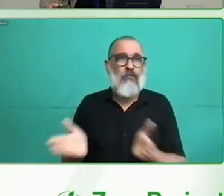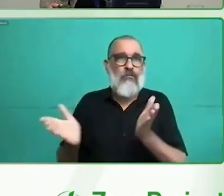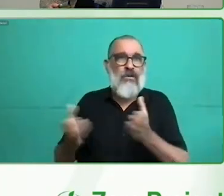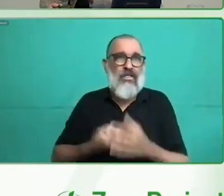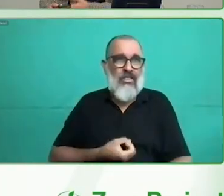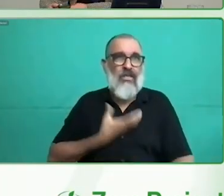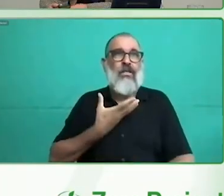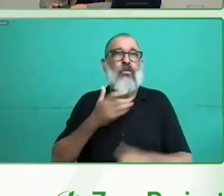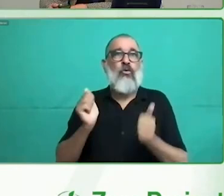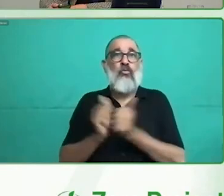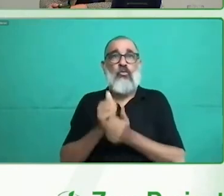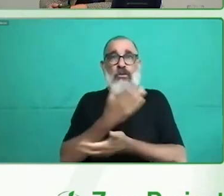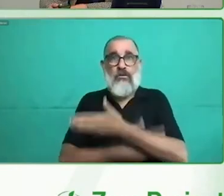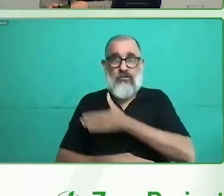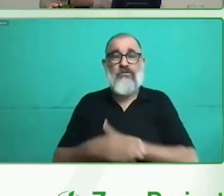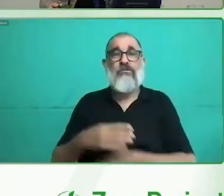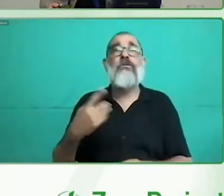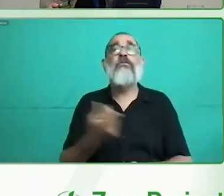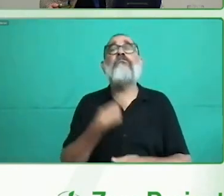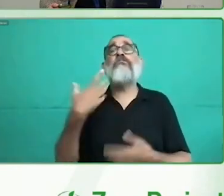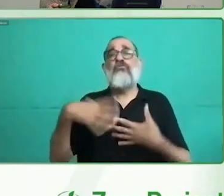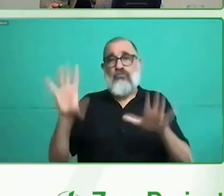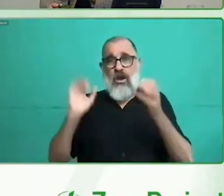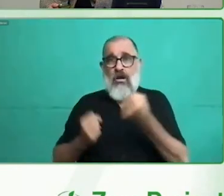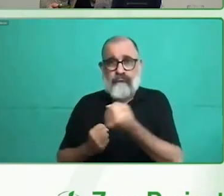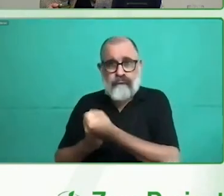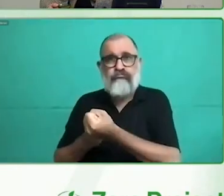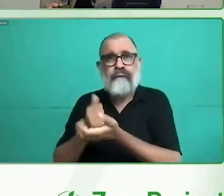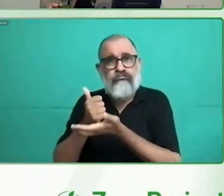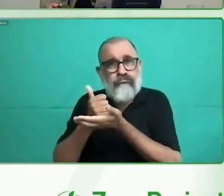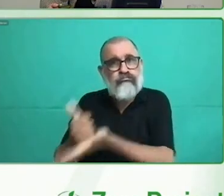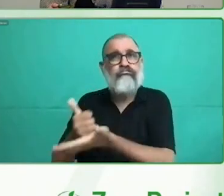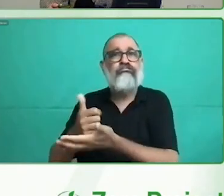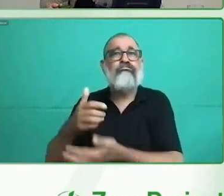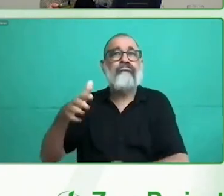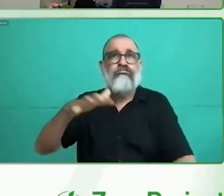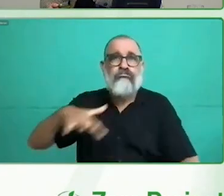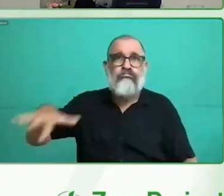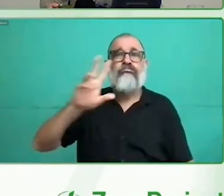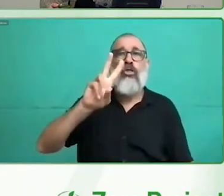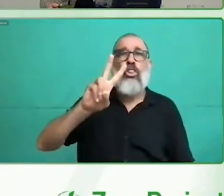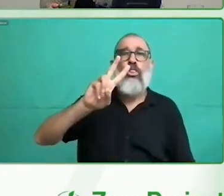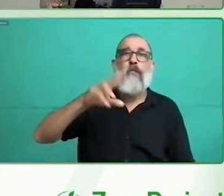años, mientras que llevamos a cabo y evolucionábamos con este programa,